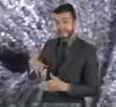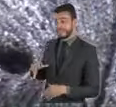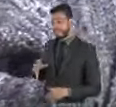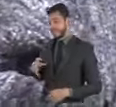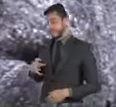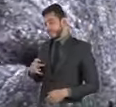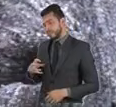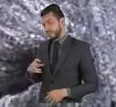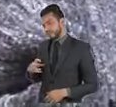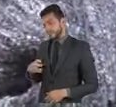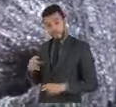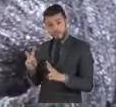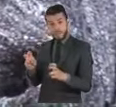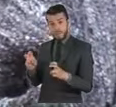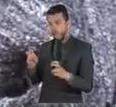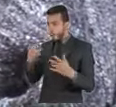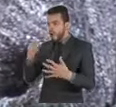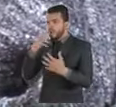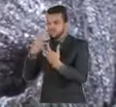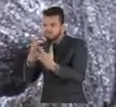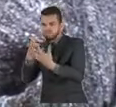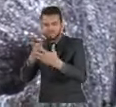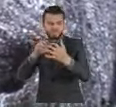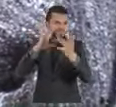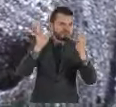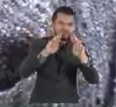magnitud de esa conexión.